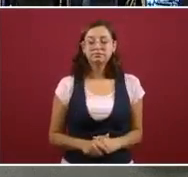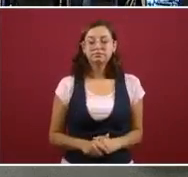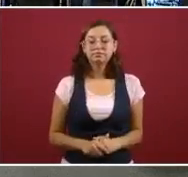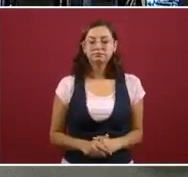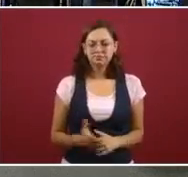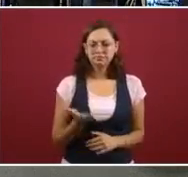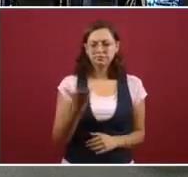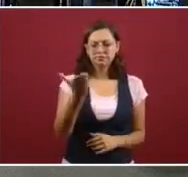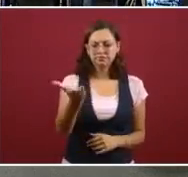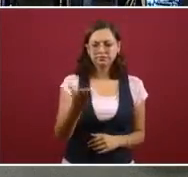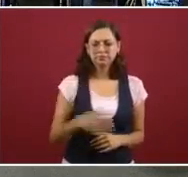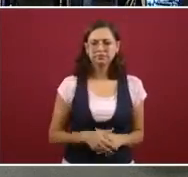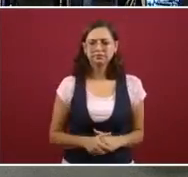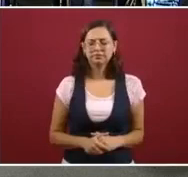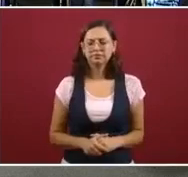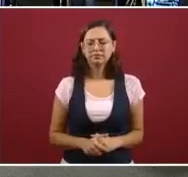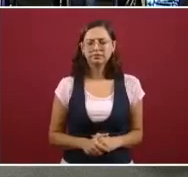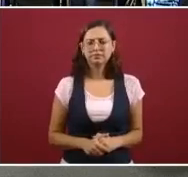Adelante.